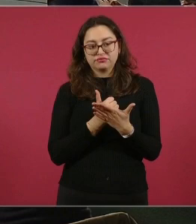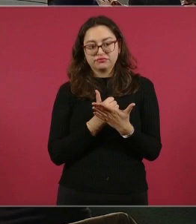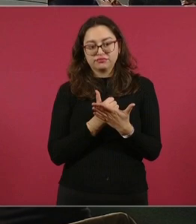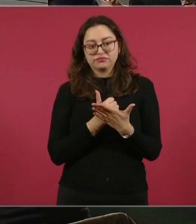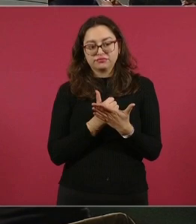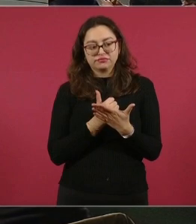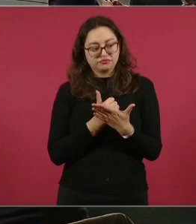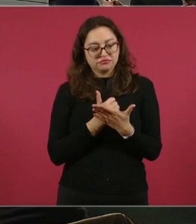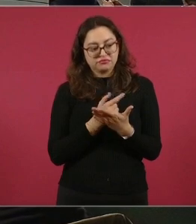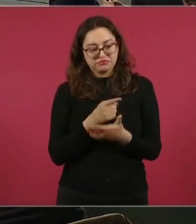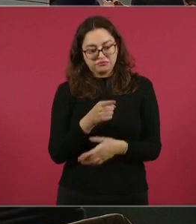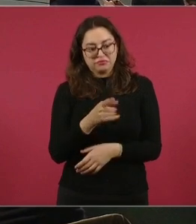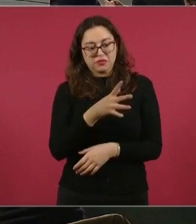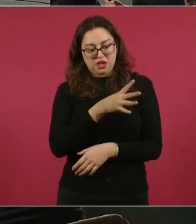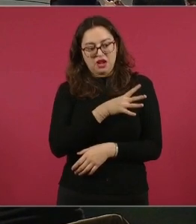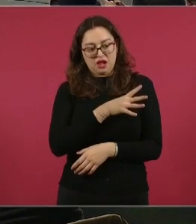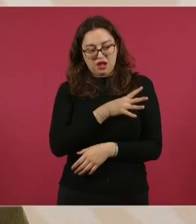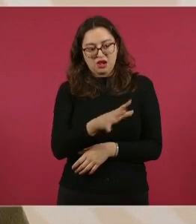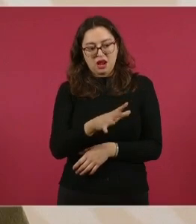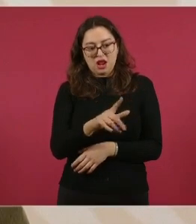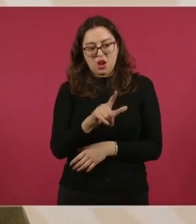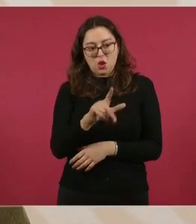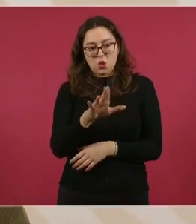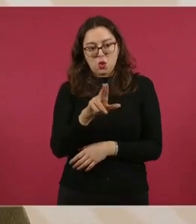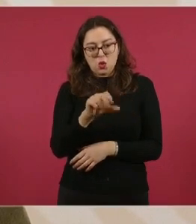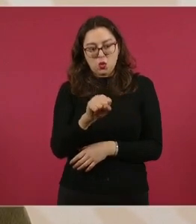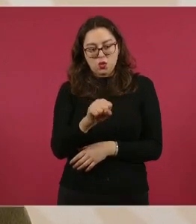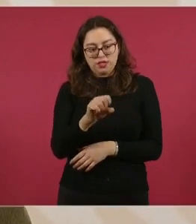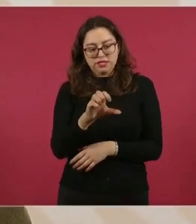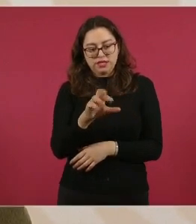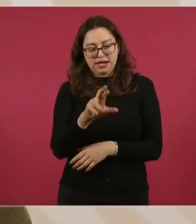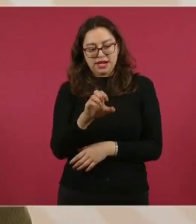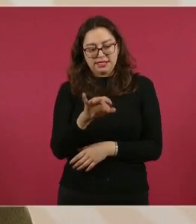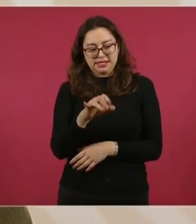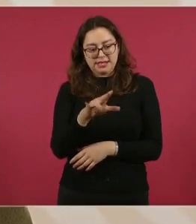era el general Luis Crescencio